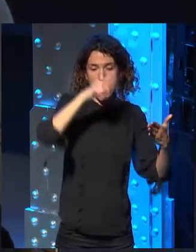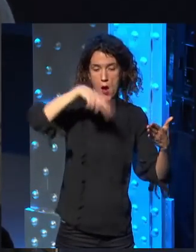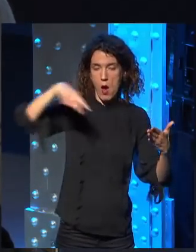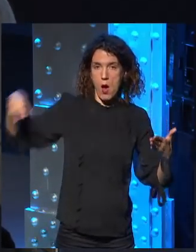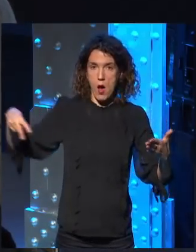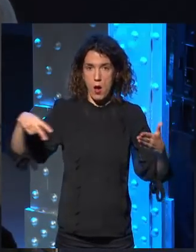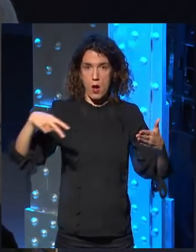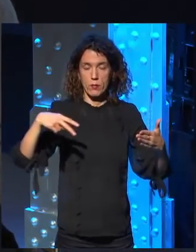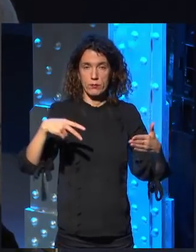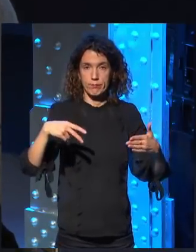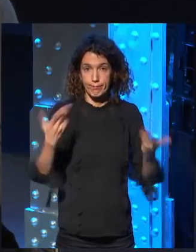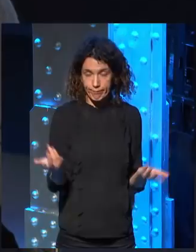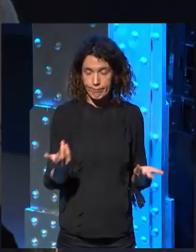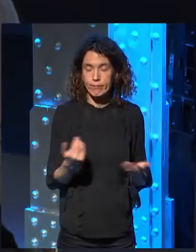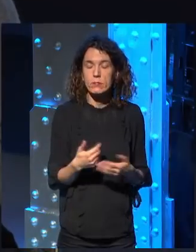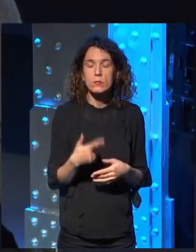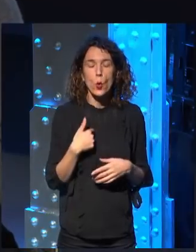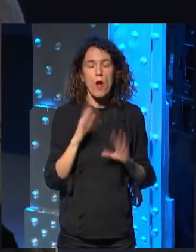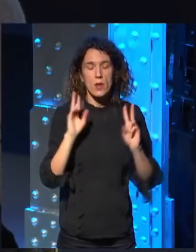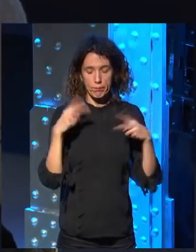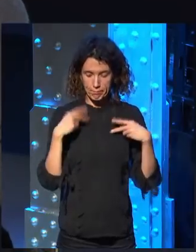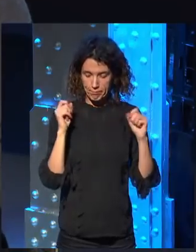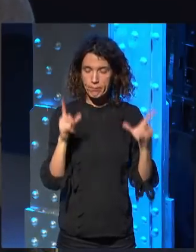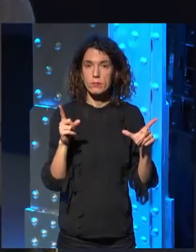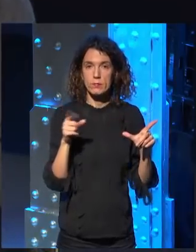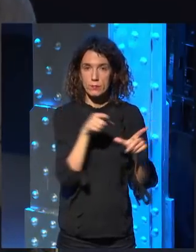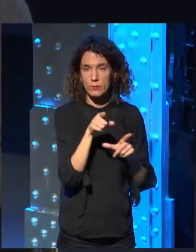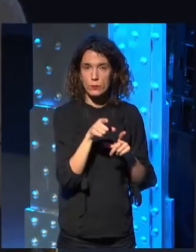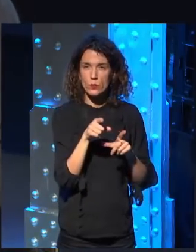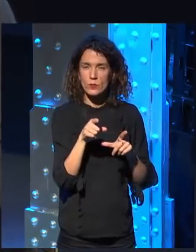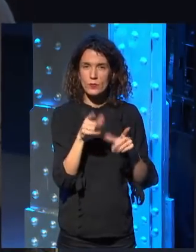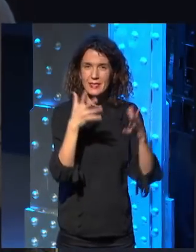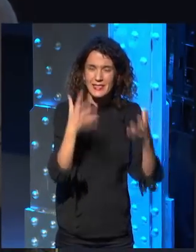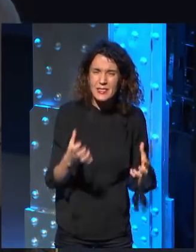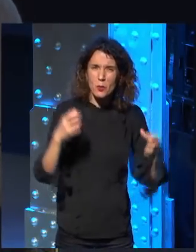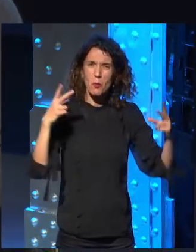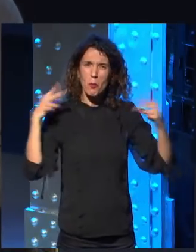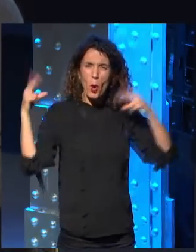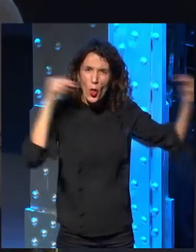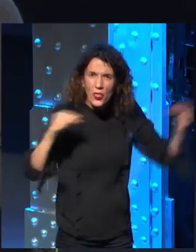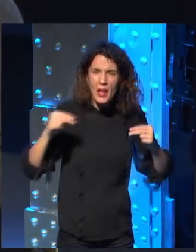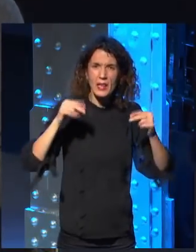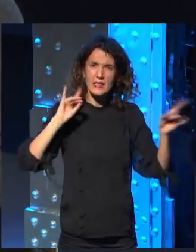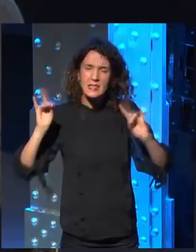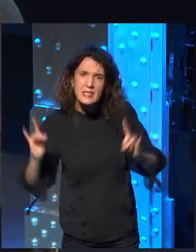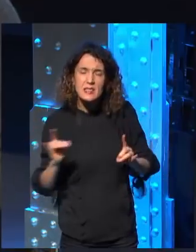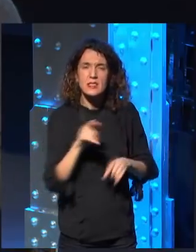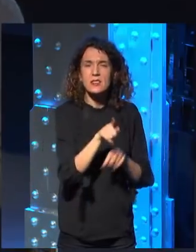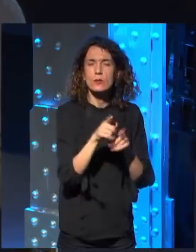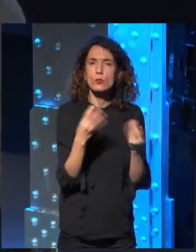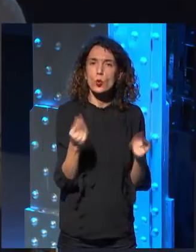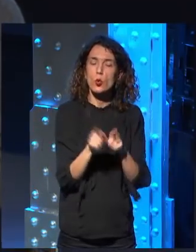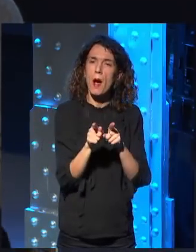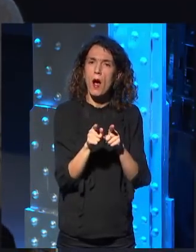Y entonces me di cuenta de que esa multiplicidad de voces en realidad era mucho